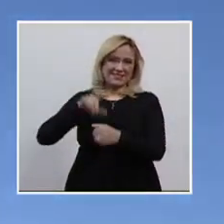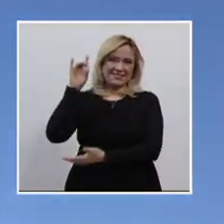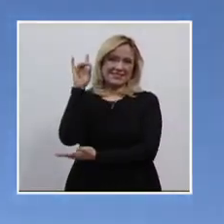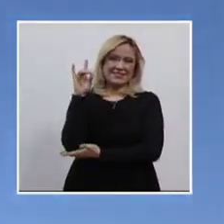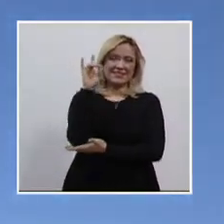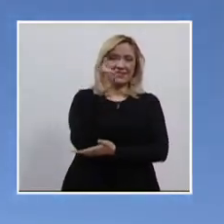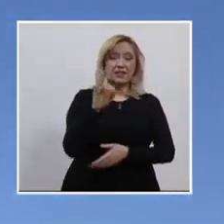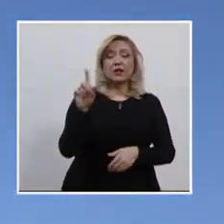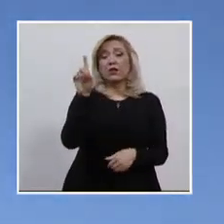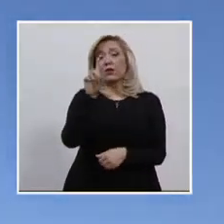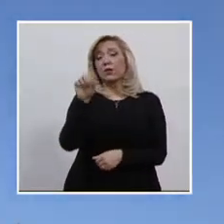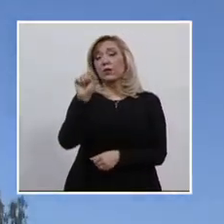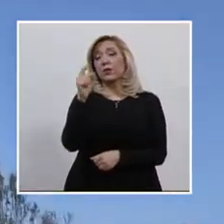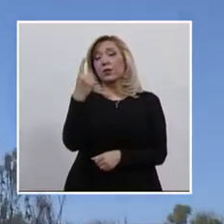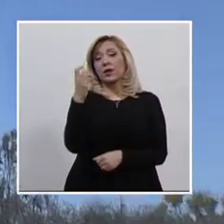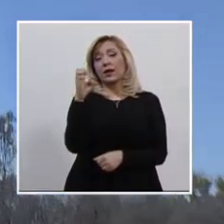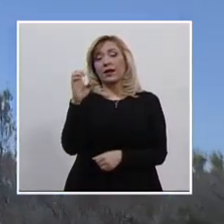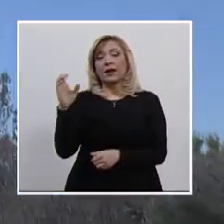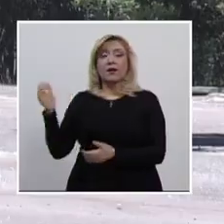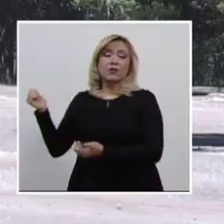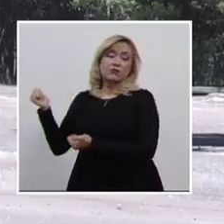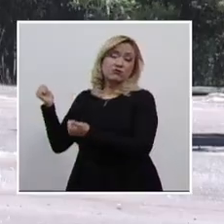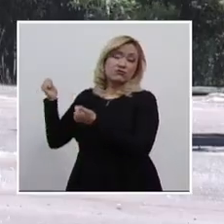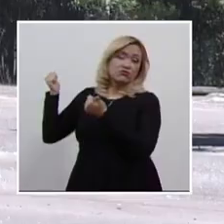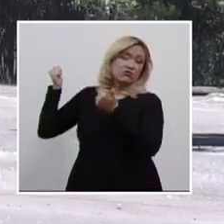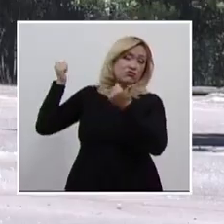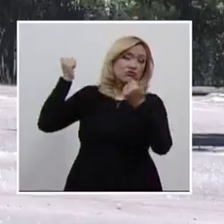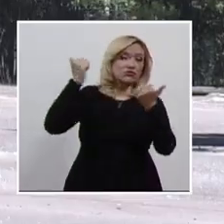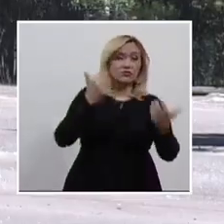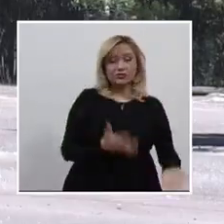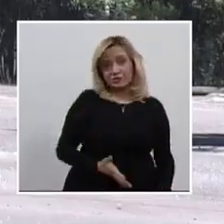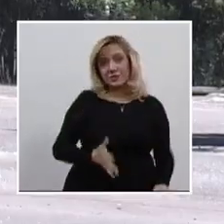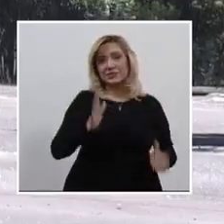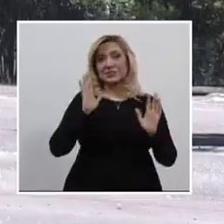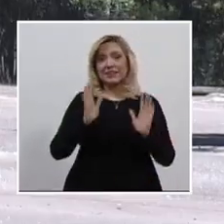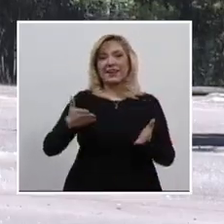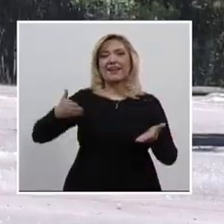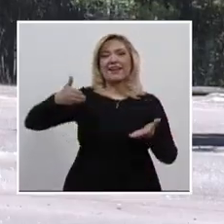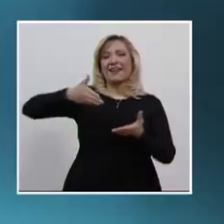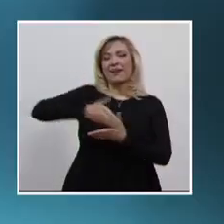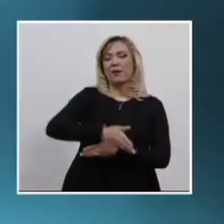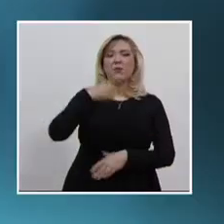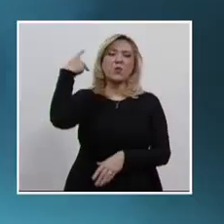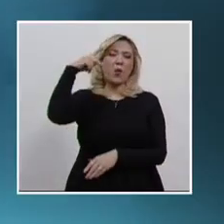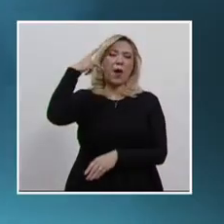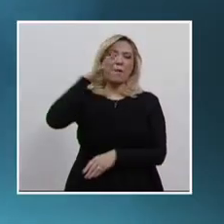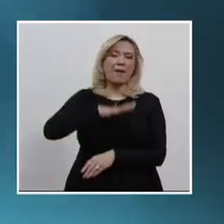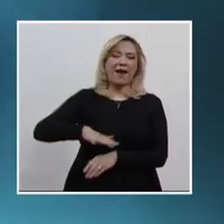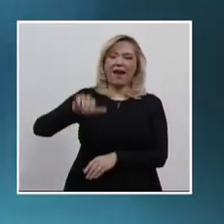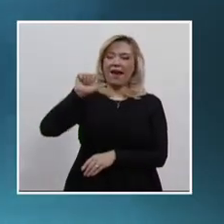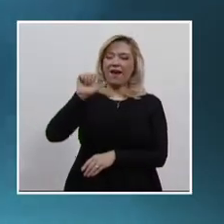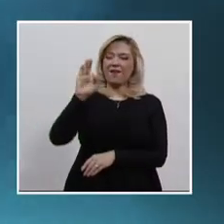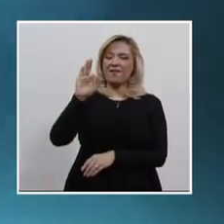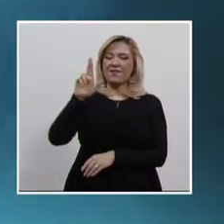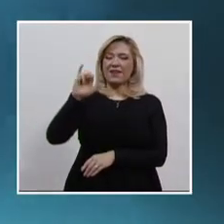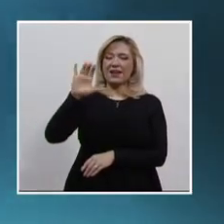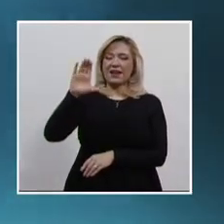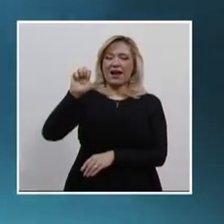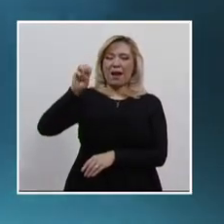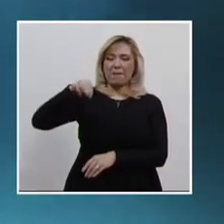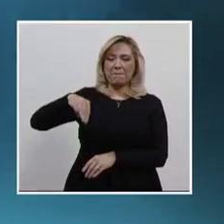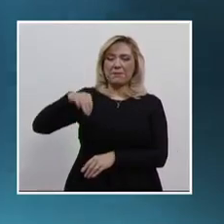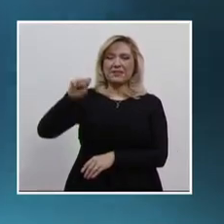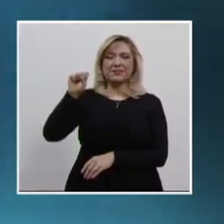El domingo 21 de enero se llevó a cabo el traslado. Benito llegó al Parque African Safari, donde fue puesto en cuarentena para